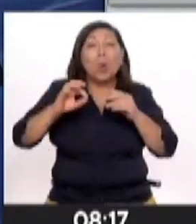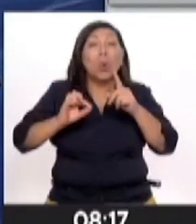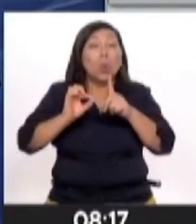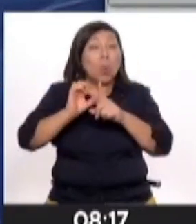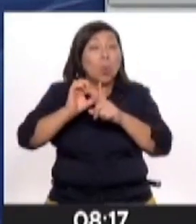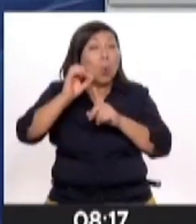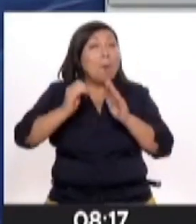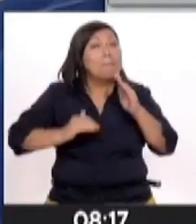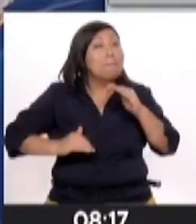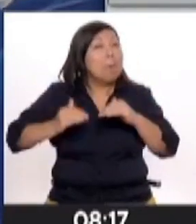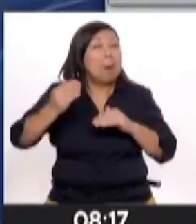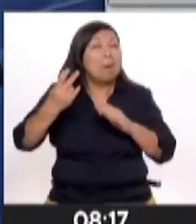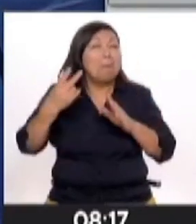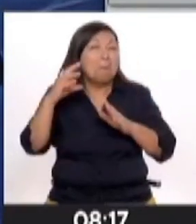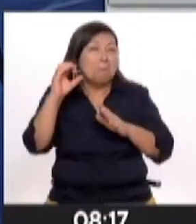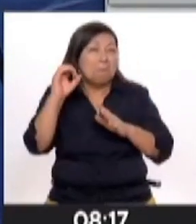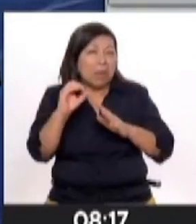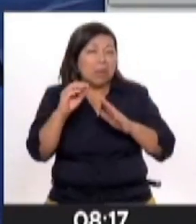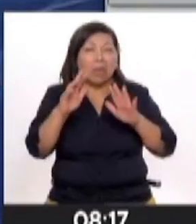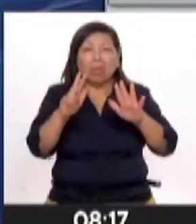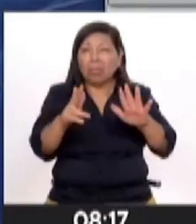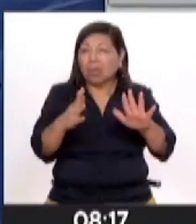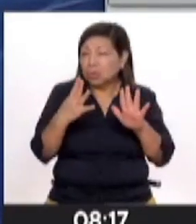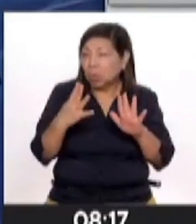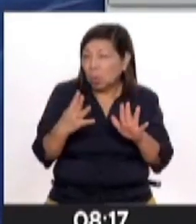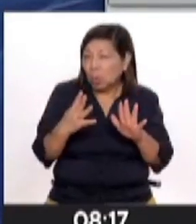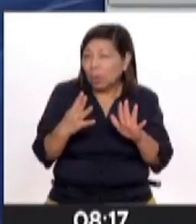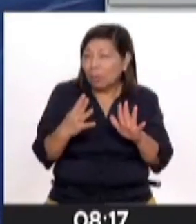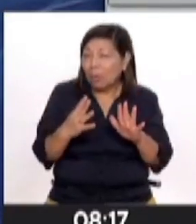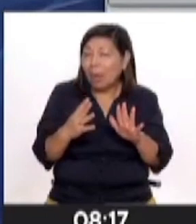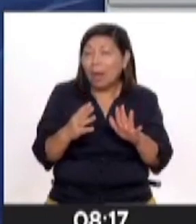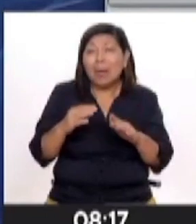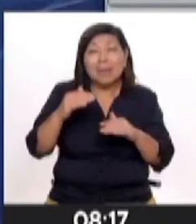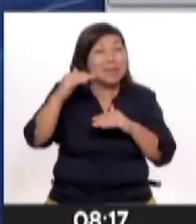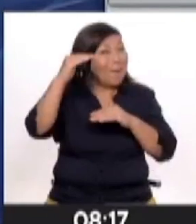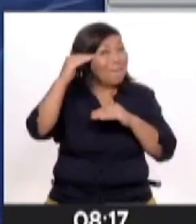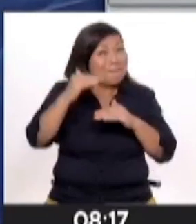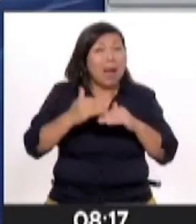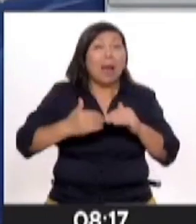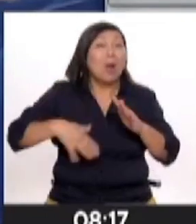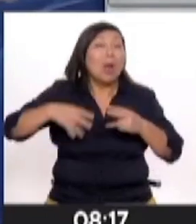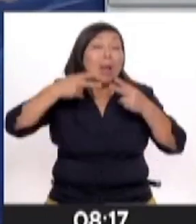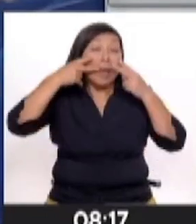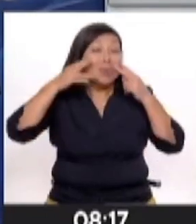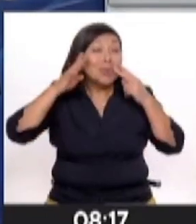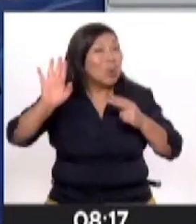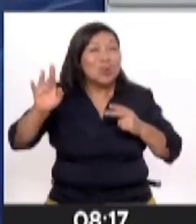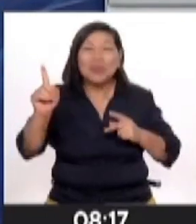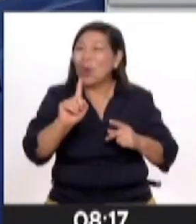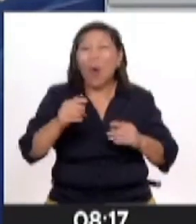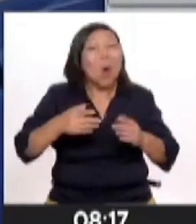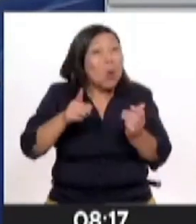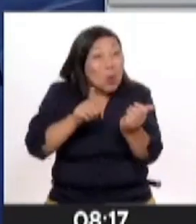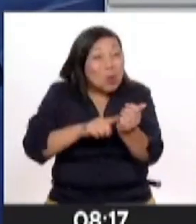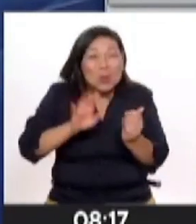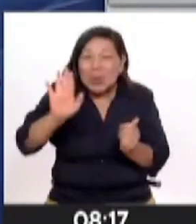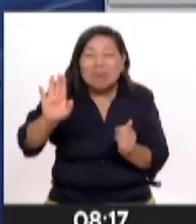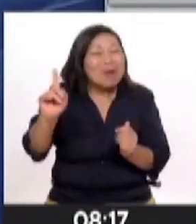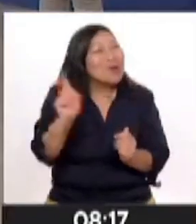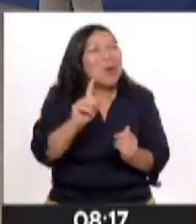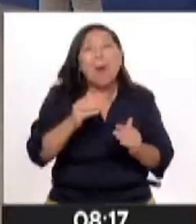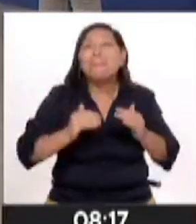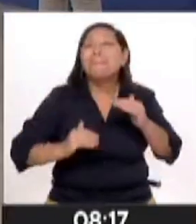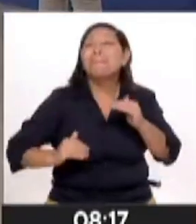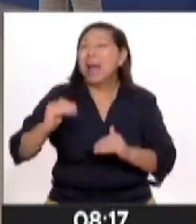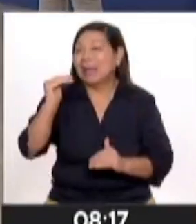Las mínimas han estado en 20 grados, 19 grados, esos son valores bastante bajos porque la selva no está habituada a esos rangos, ¿no? Un